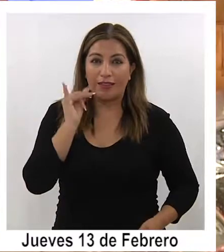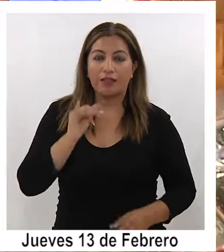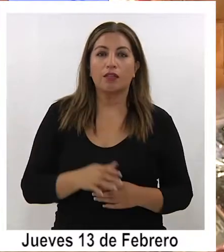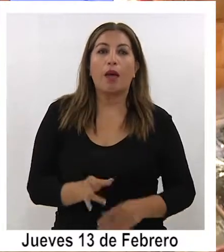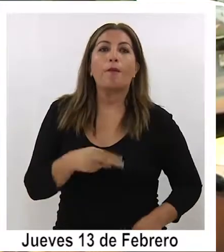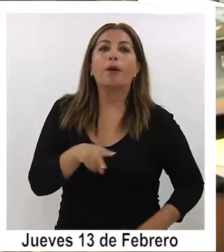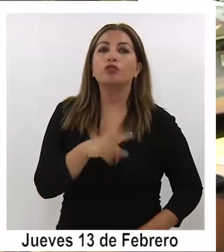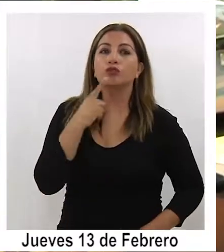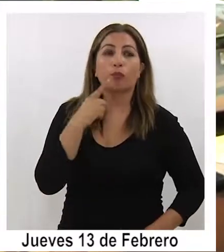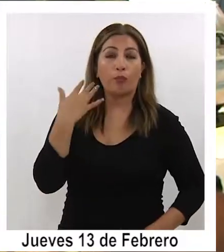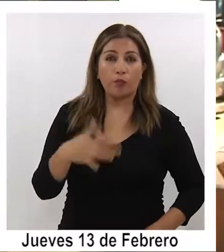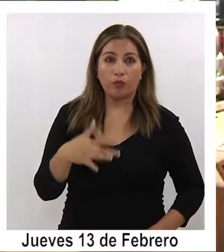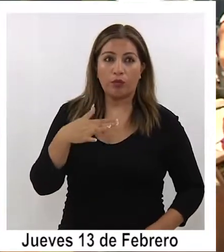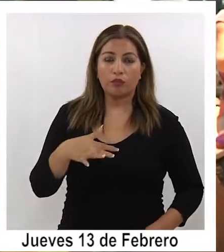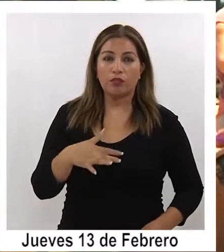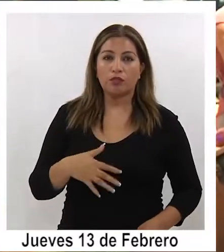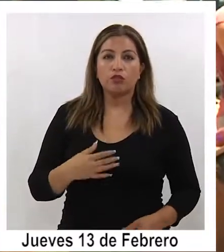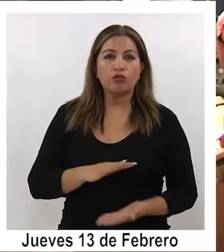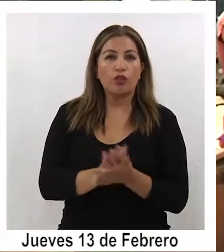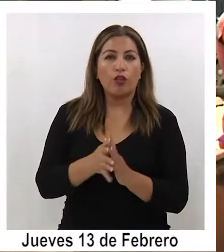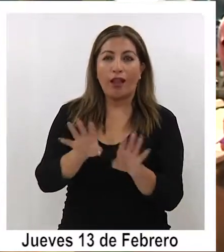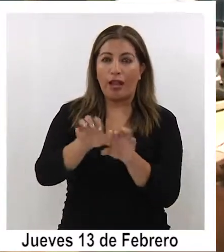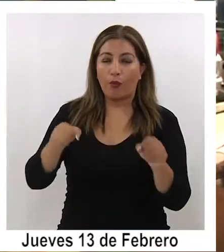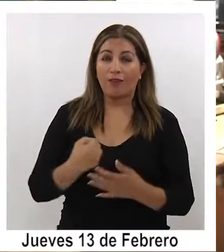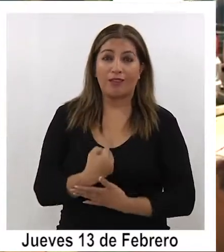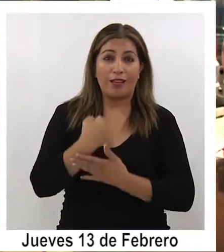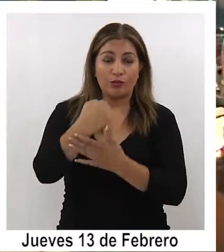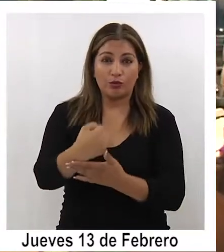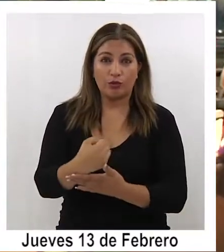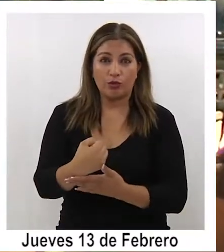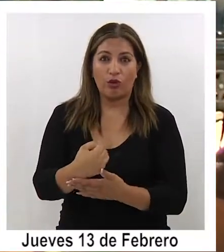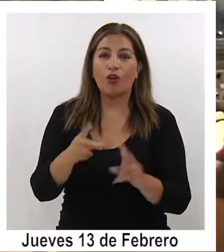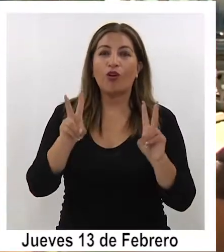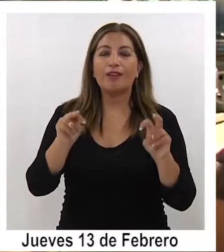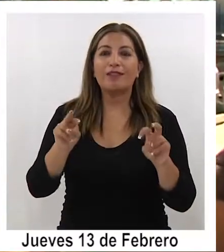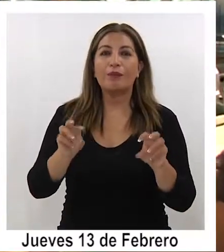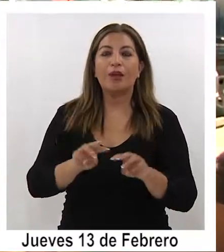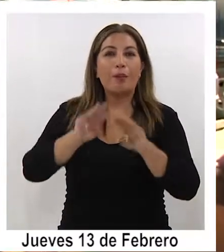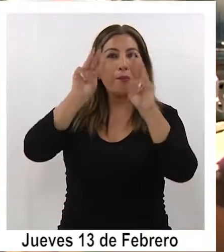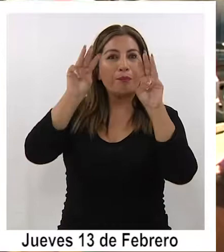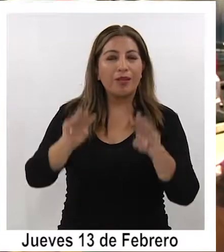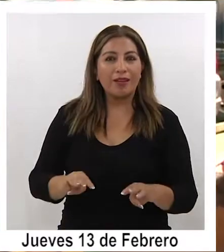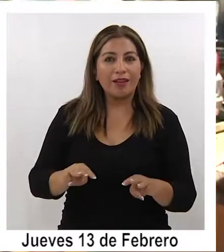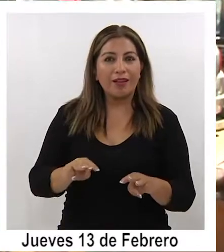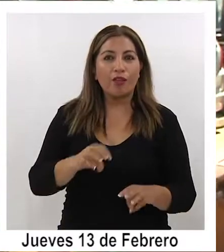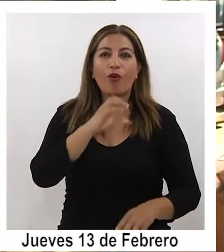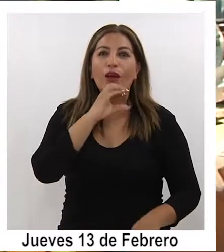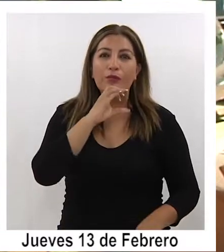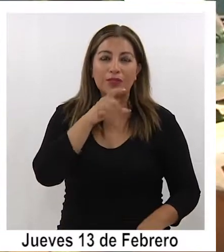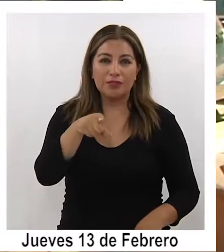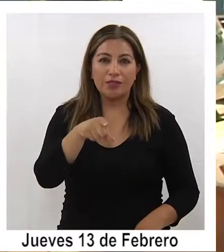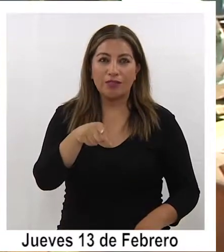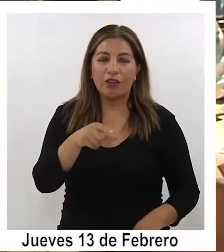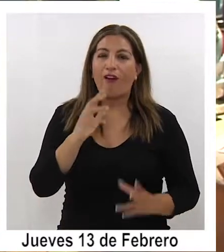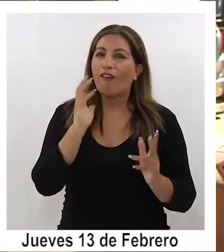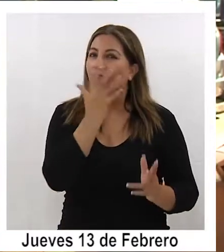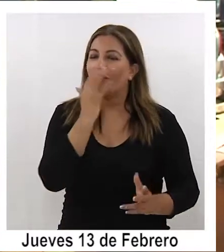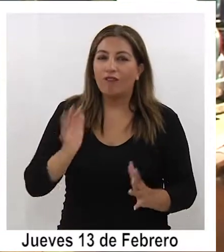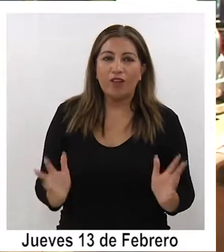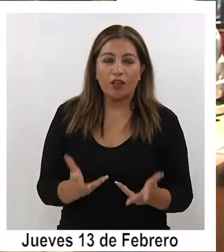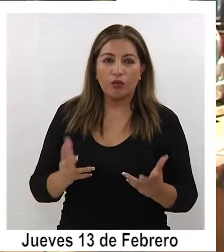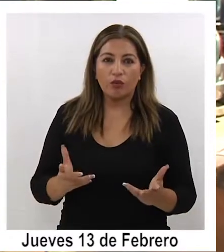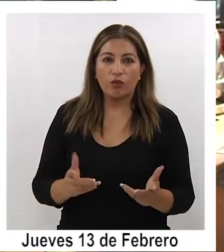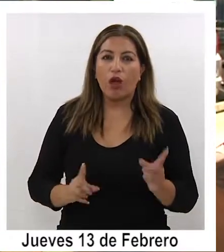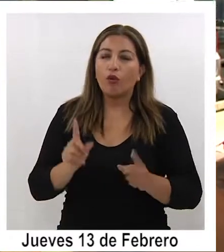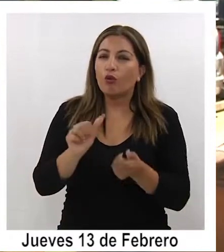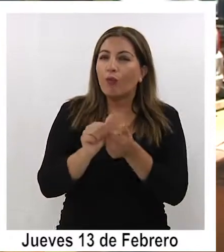Bueno, para nosotros es muy importante todo este tipo de convenio que vaya en ayuda de todo lo que es el mercado campesino, el agro familiar, sobre todo las zonas